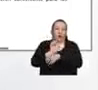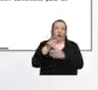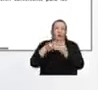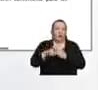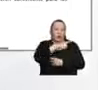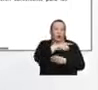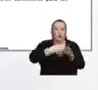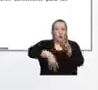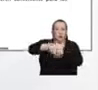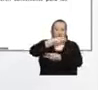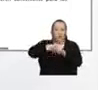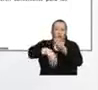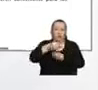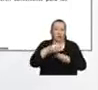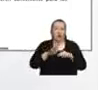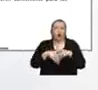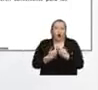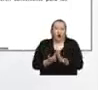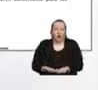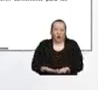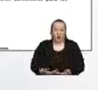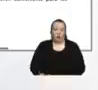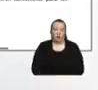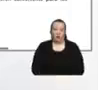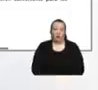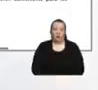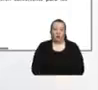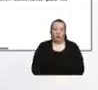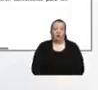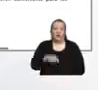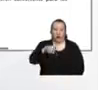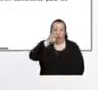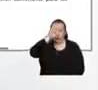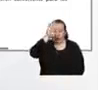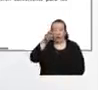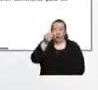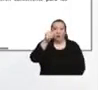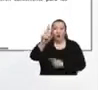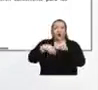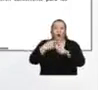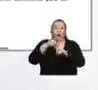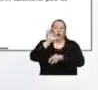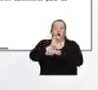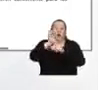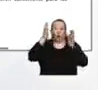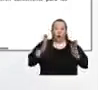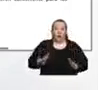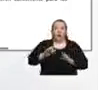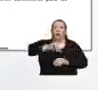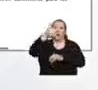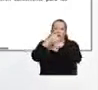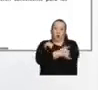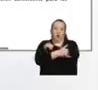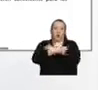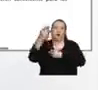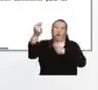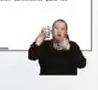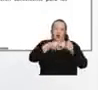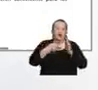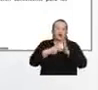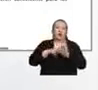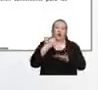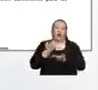nos quieran a todo ese circulante siempre le digo esto es como la sangre en el cuerpo humano la economía el cuerpo